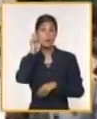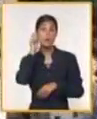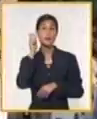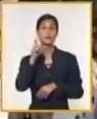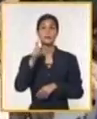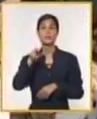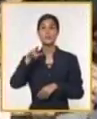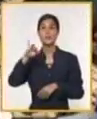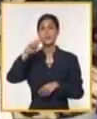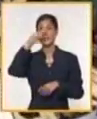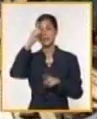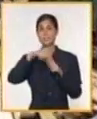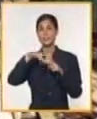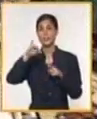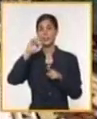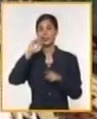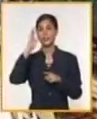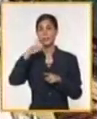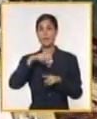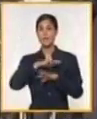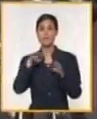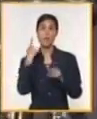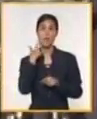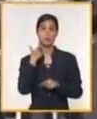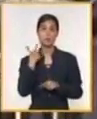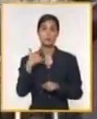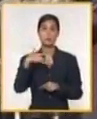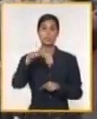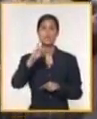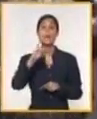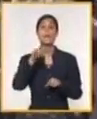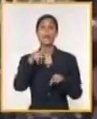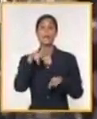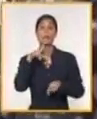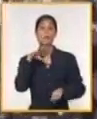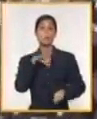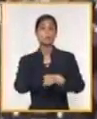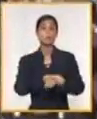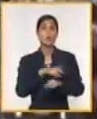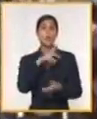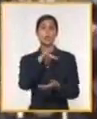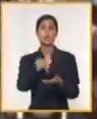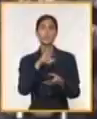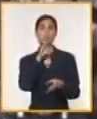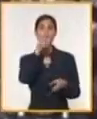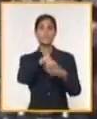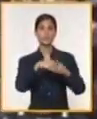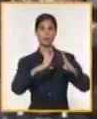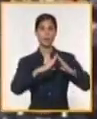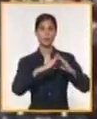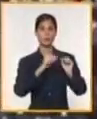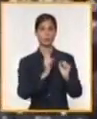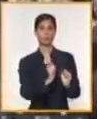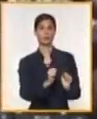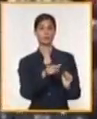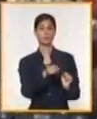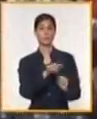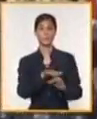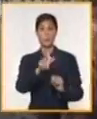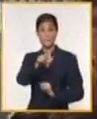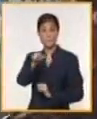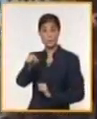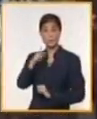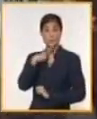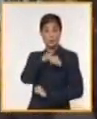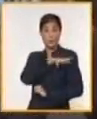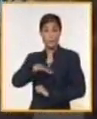de prisión domiciliaria desde el martes por corrupción. Bajo el lema Argentina con Cristina, entonaron cánticos peronistas y tocaron